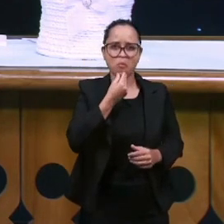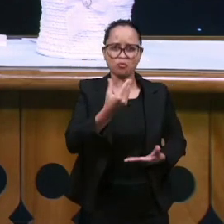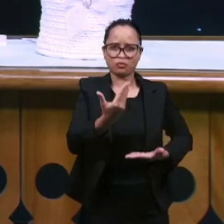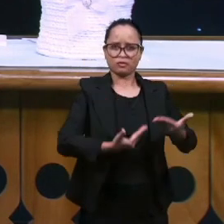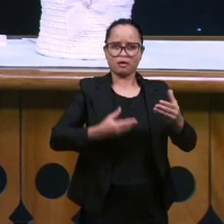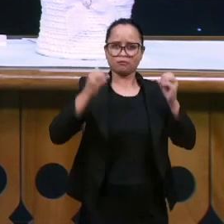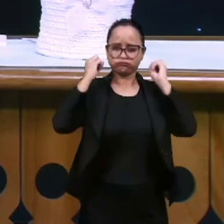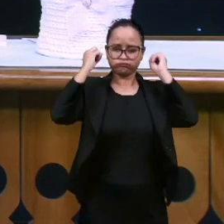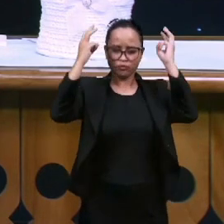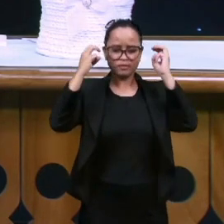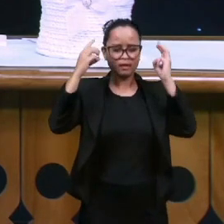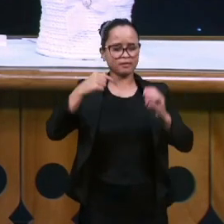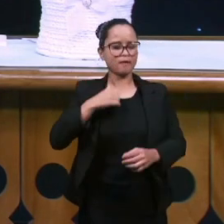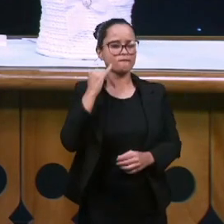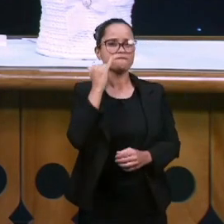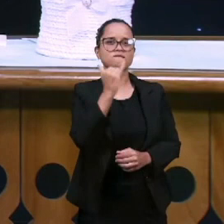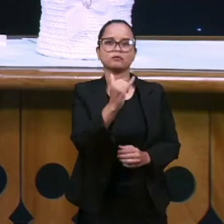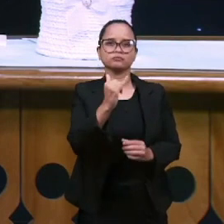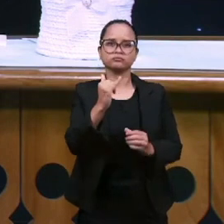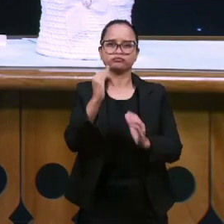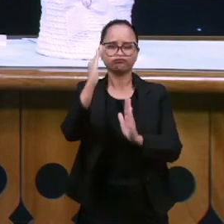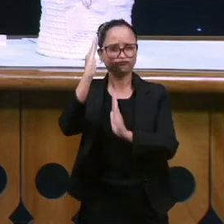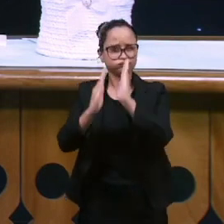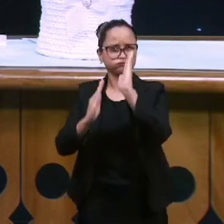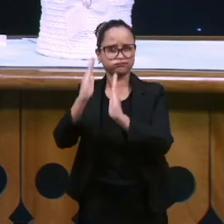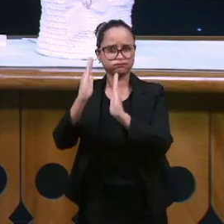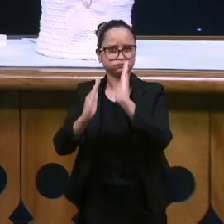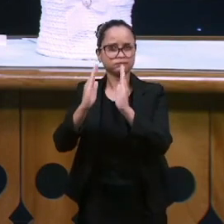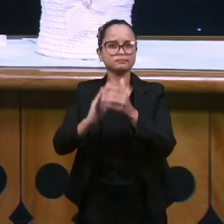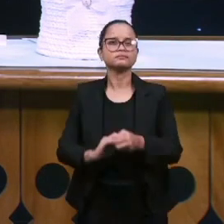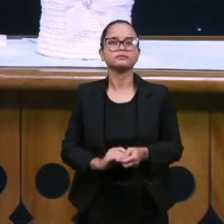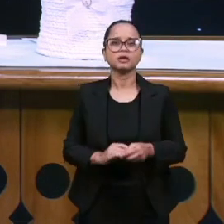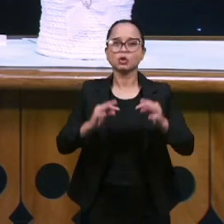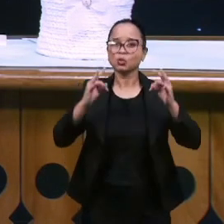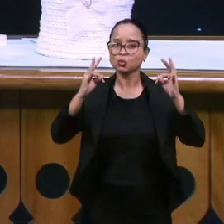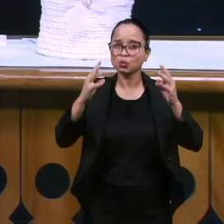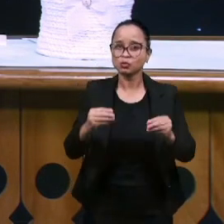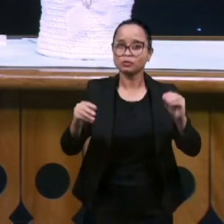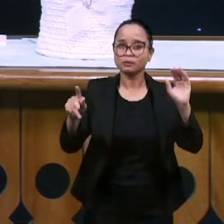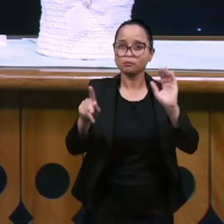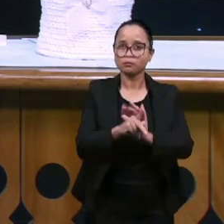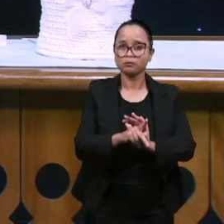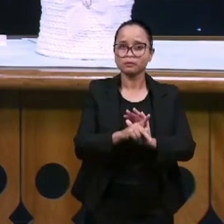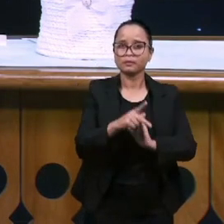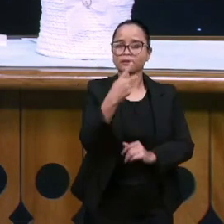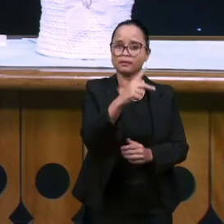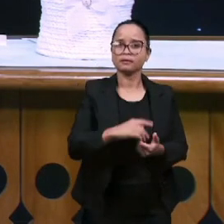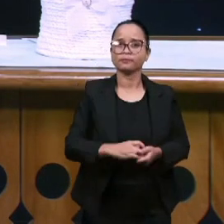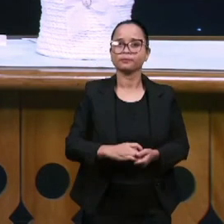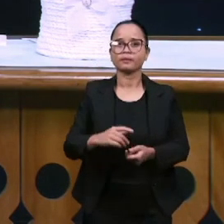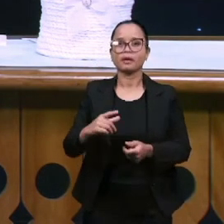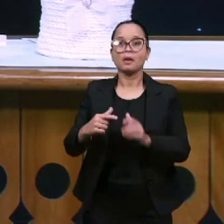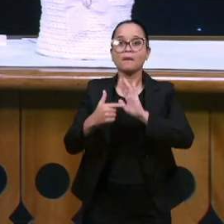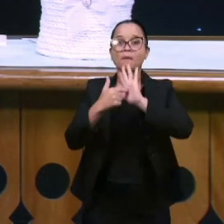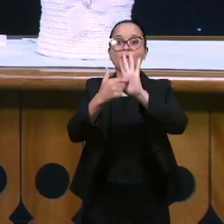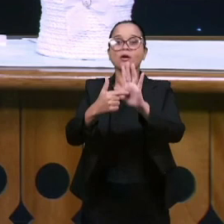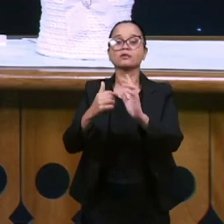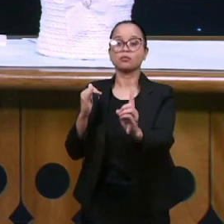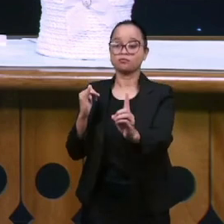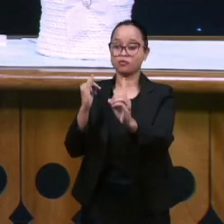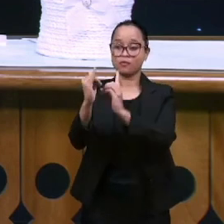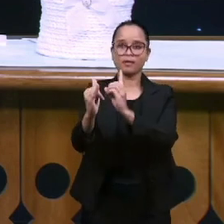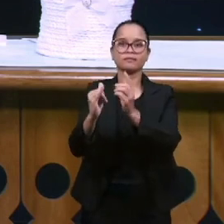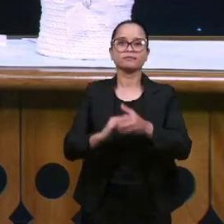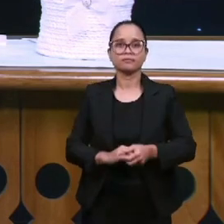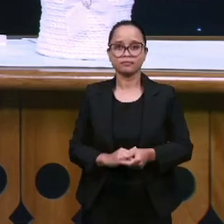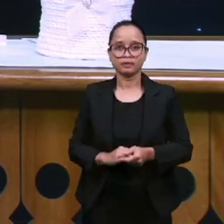cara a cara, face a face, y todo lo que era al respecto de él, que está registrado como el profeta que no